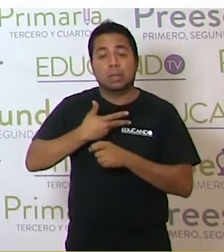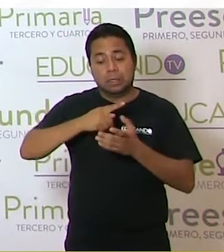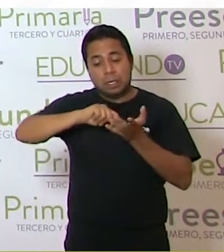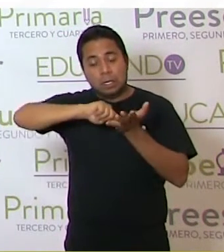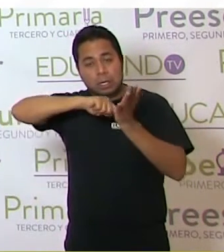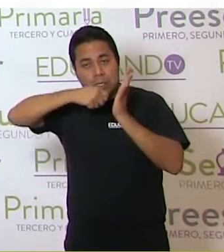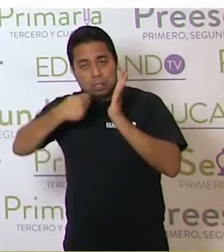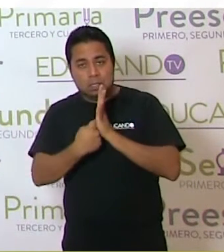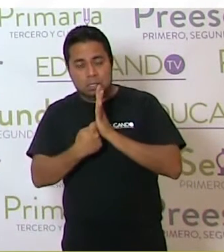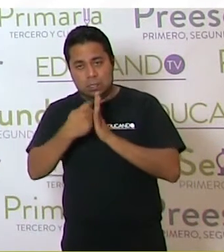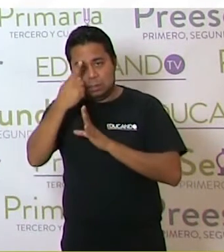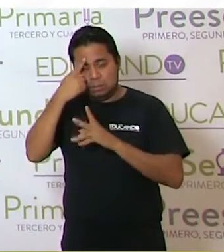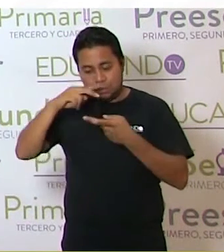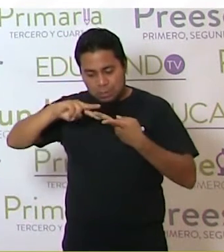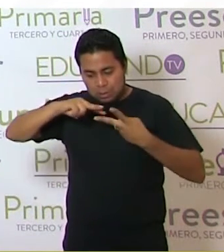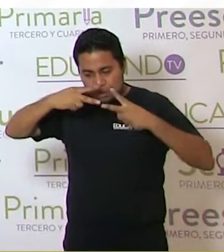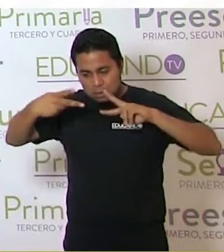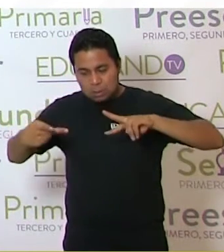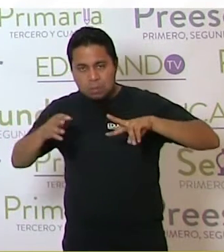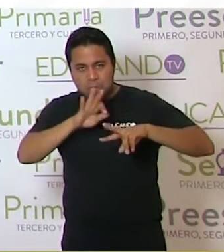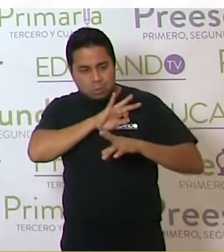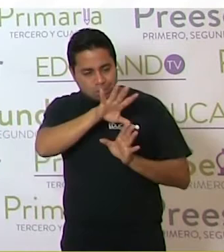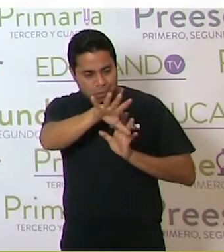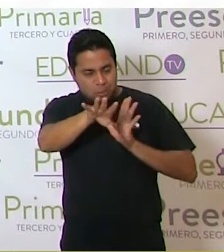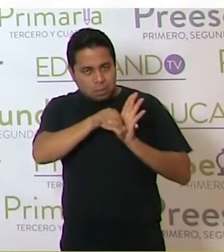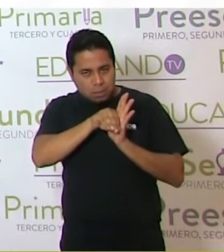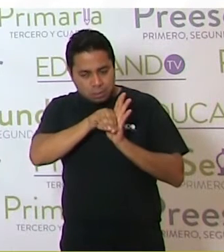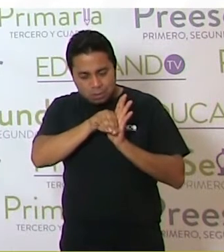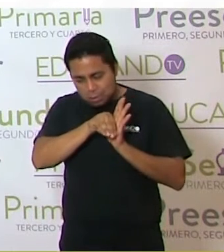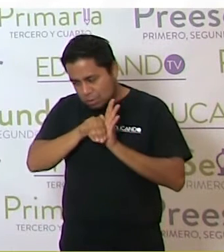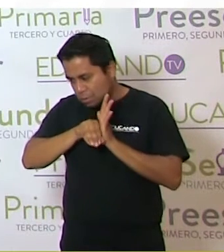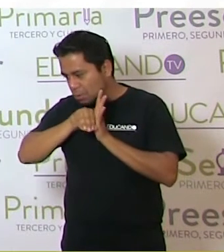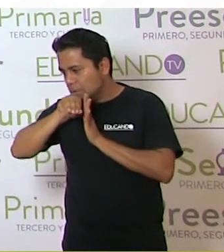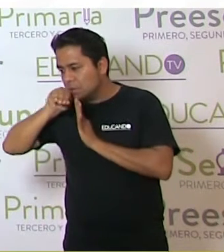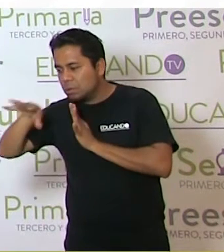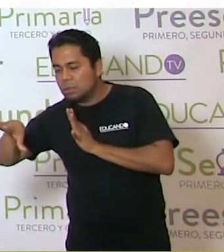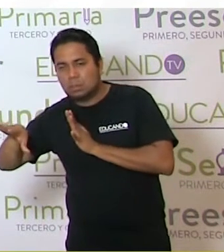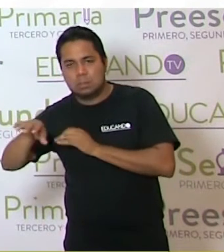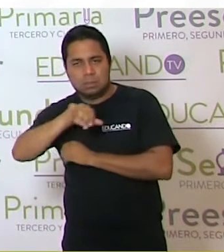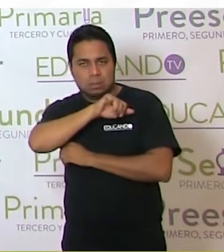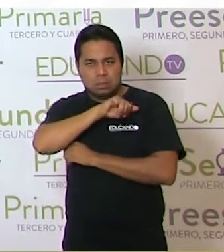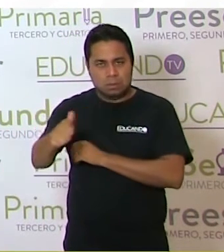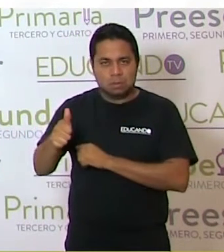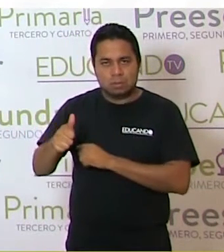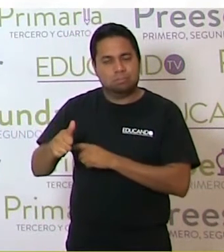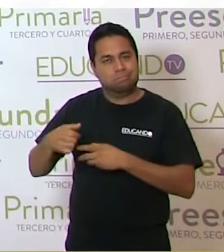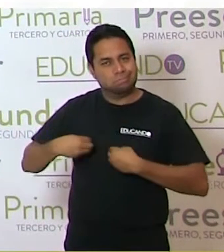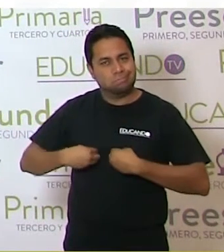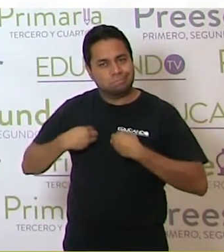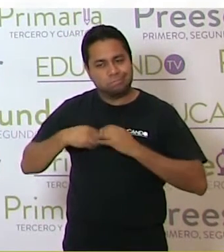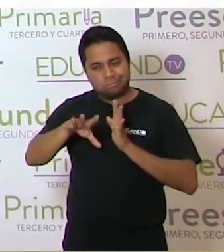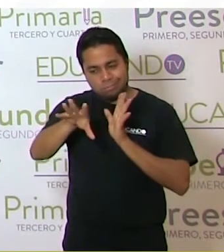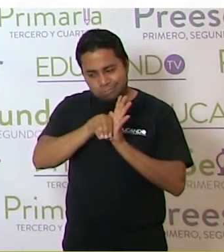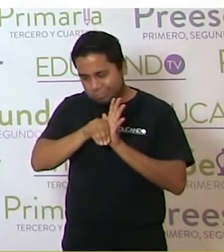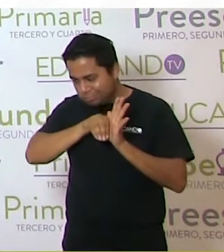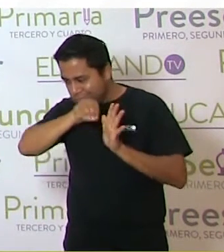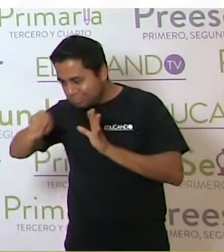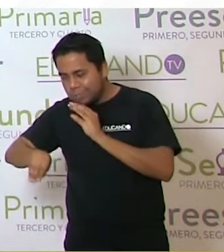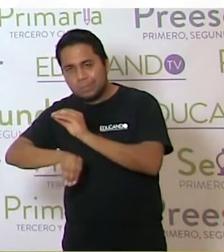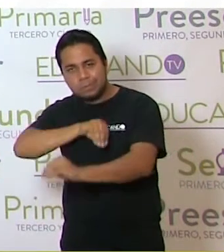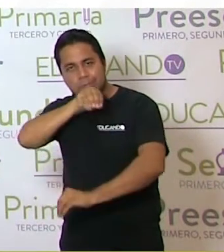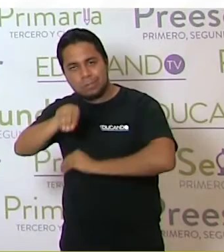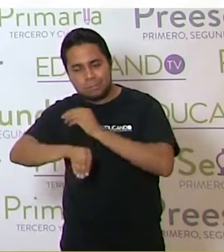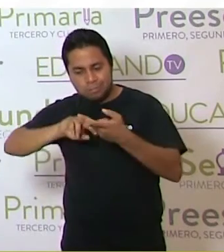que los genes pueden ser copiados y transferidos a otro organismo vivo añadiendo o